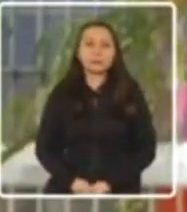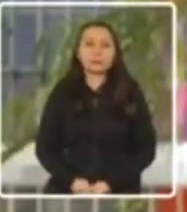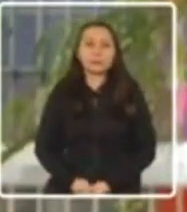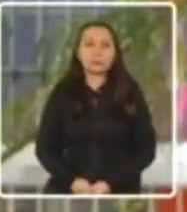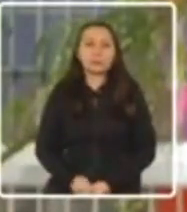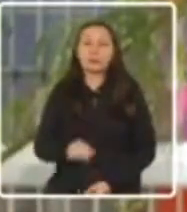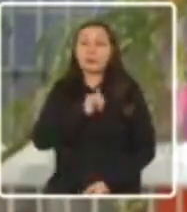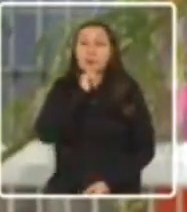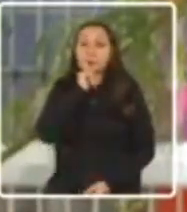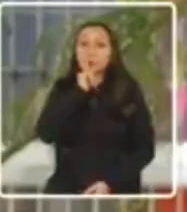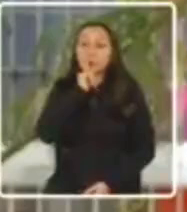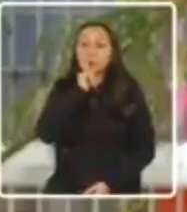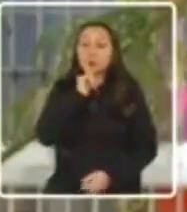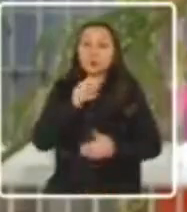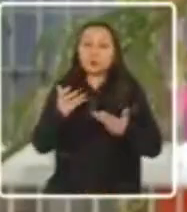Yo no sé si